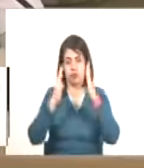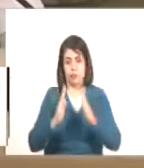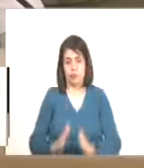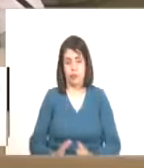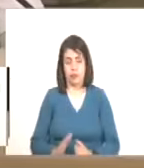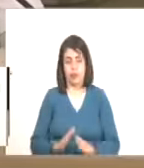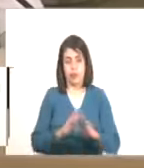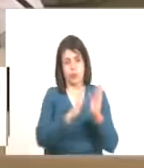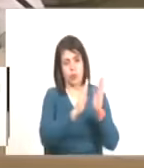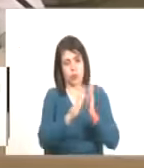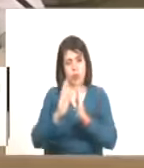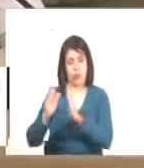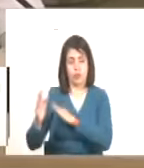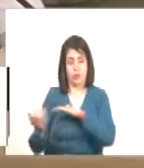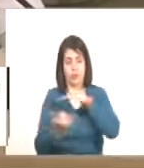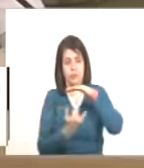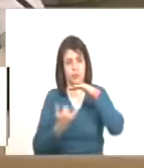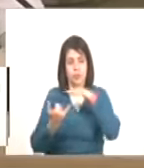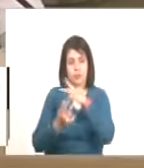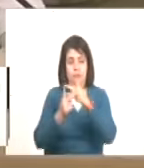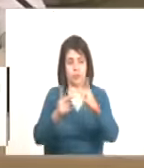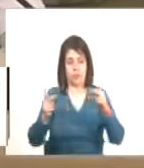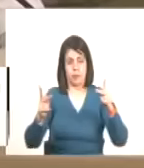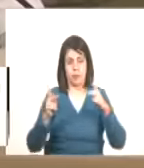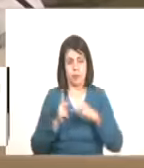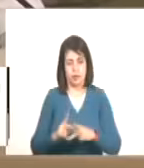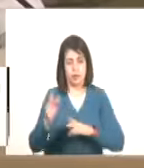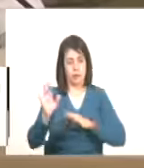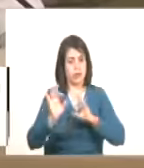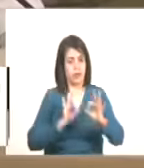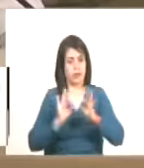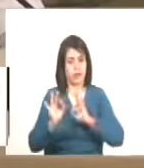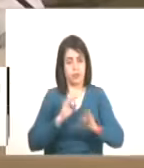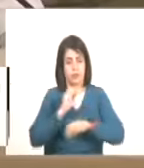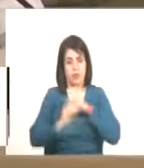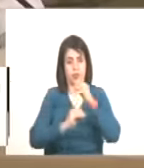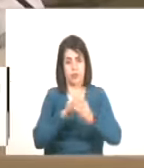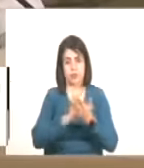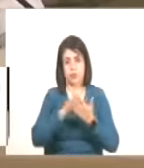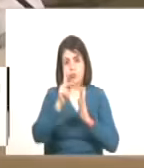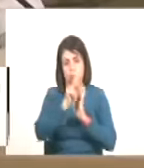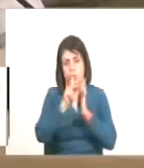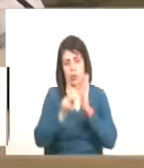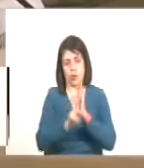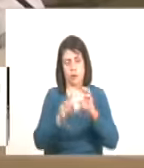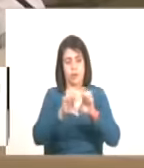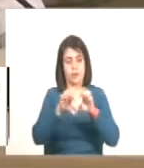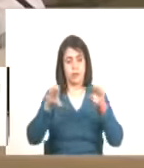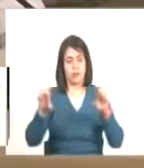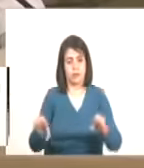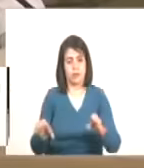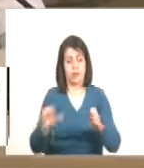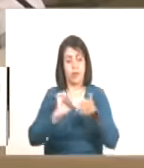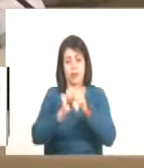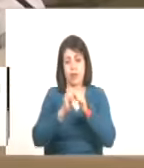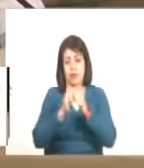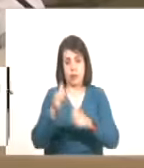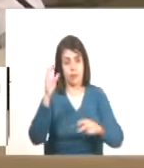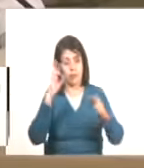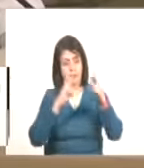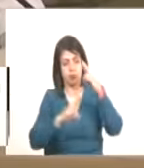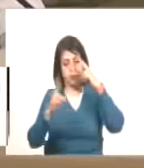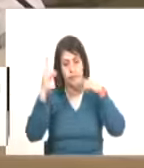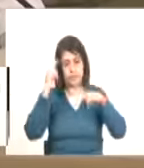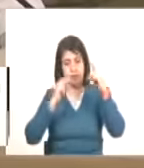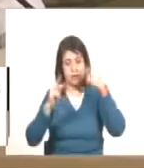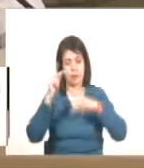autoridades, organismos e institutos públicos en la preparación y ejecución de programas educativos, deportivos, recreativos